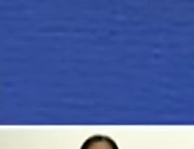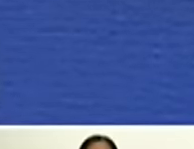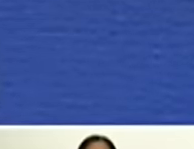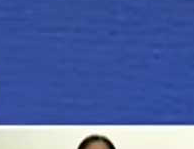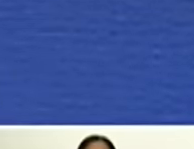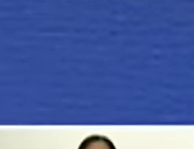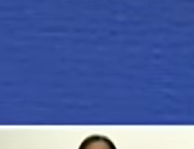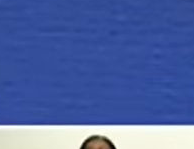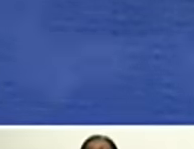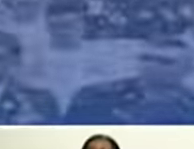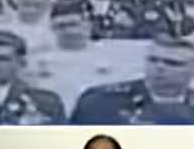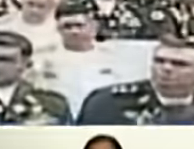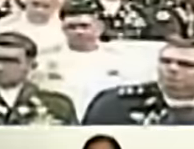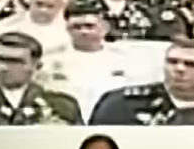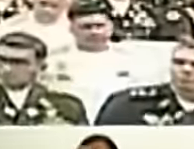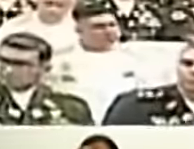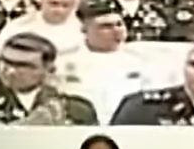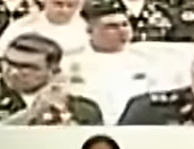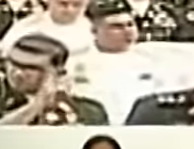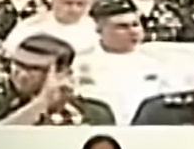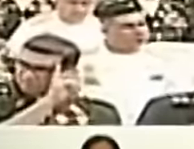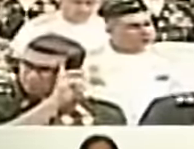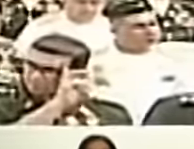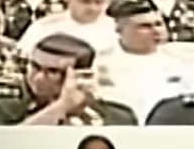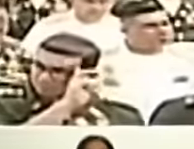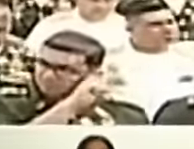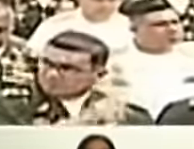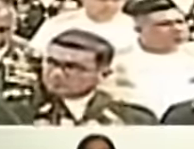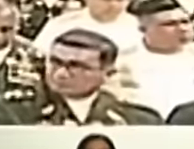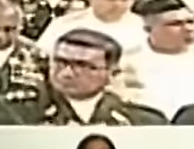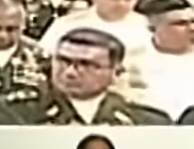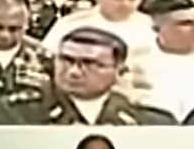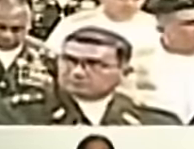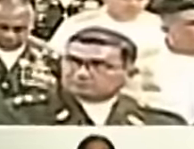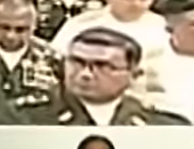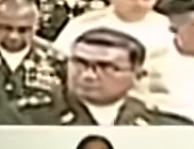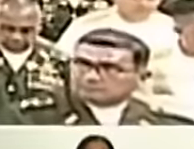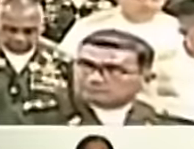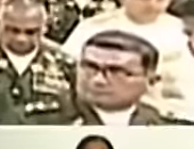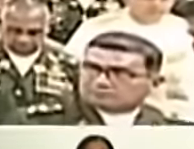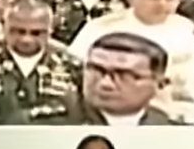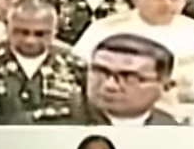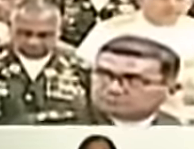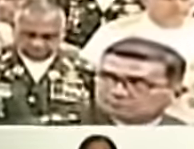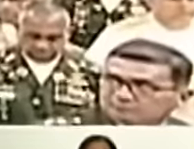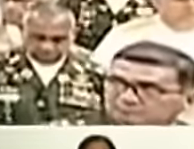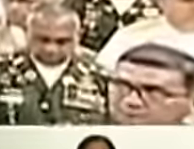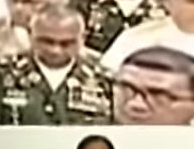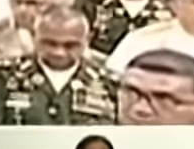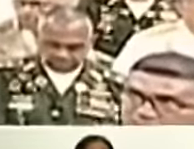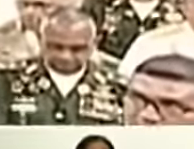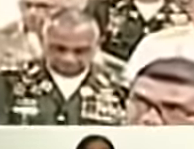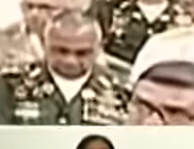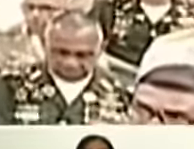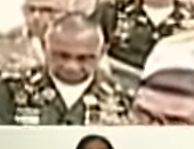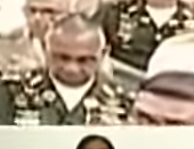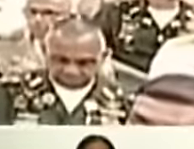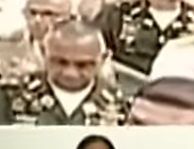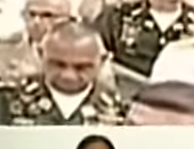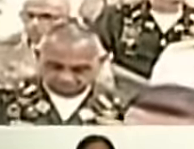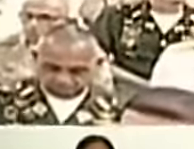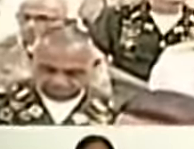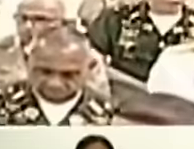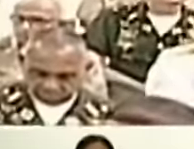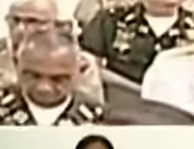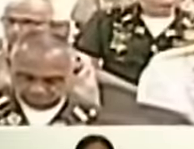quien condujo al pueblo a la gran victoria de la batalla en Santa Inés, aquel 10